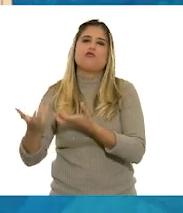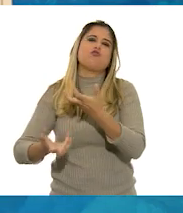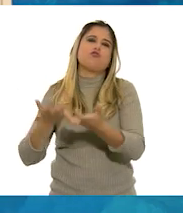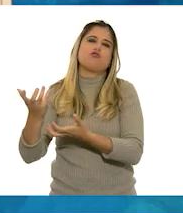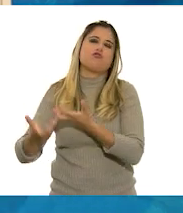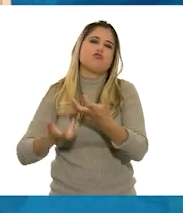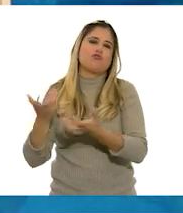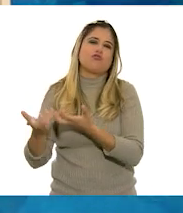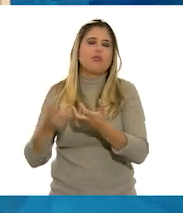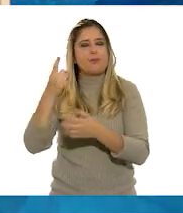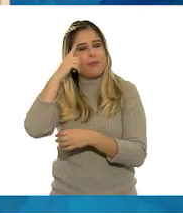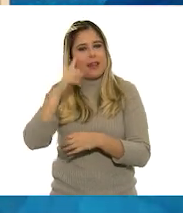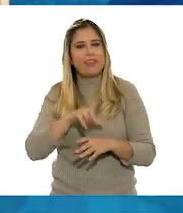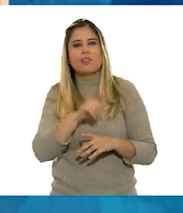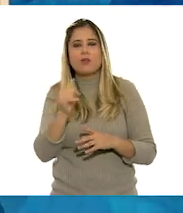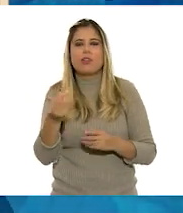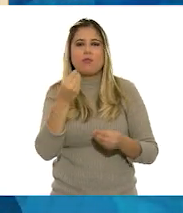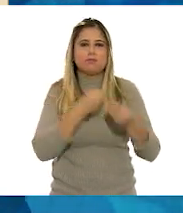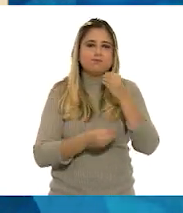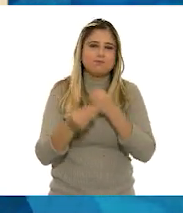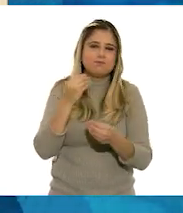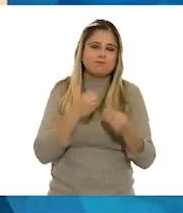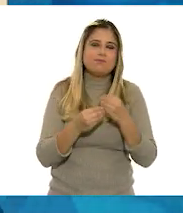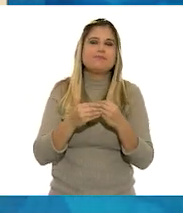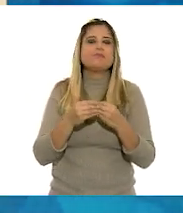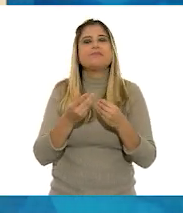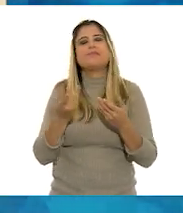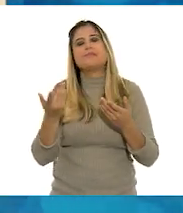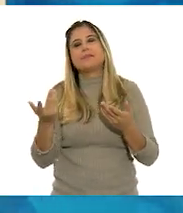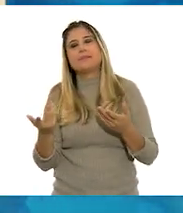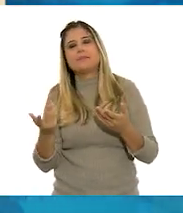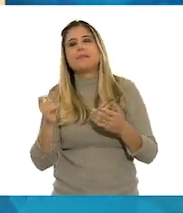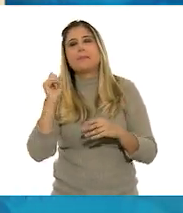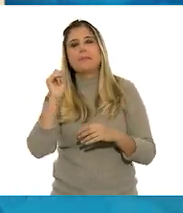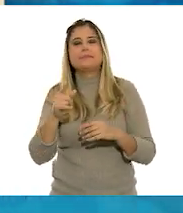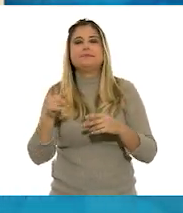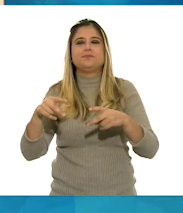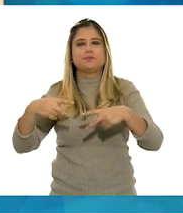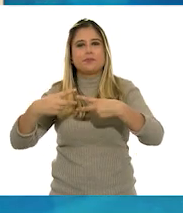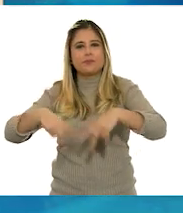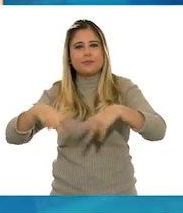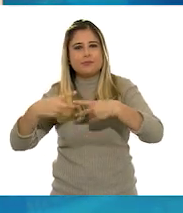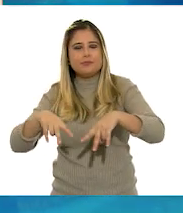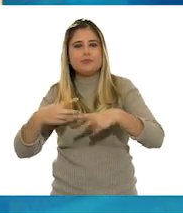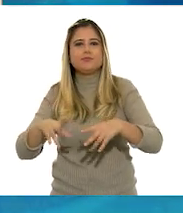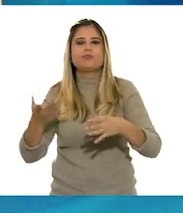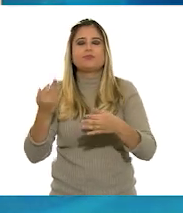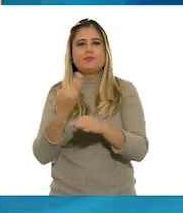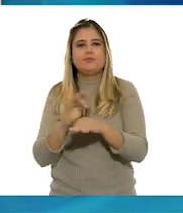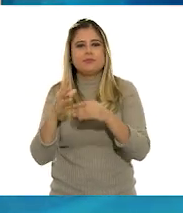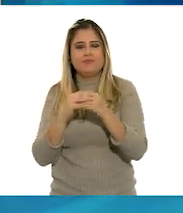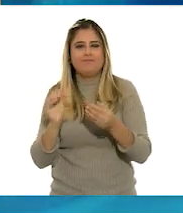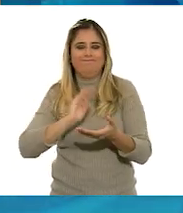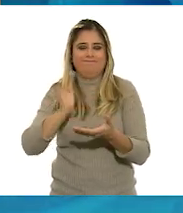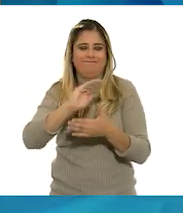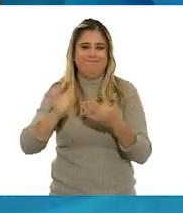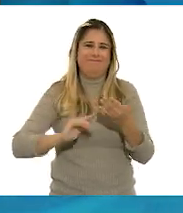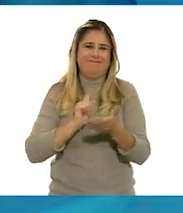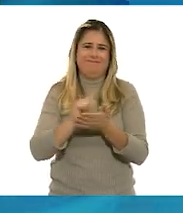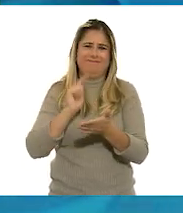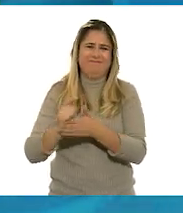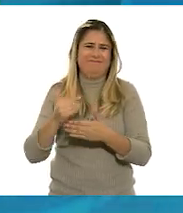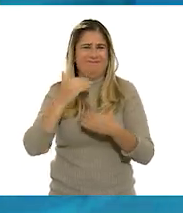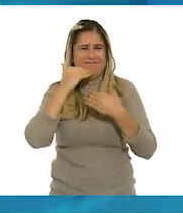para después consumirlas. Y en el caso de las lechugas y frutas, bueno, las lavo muy bien, las